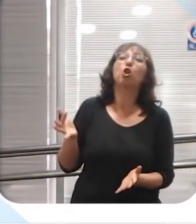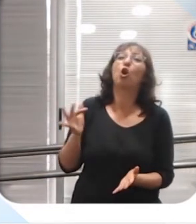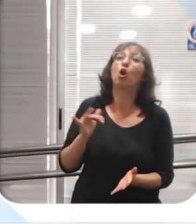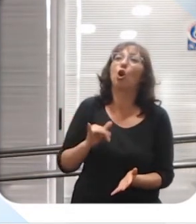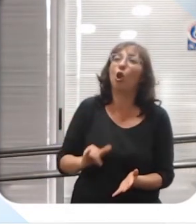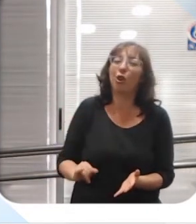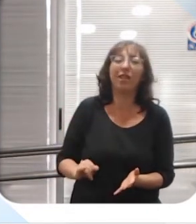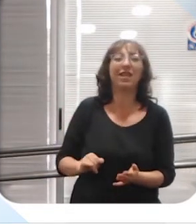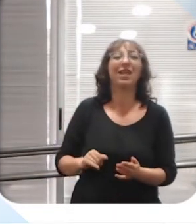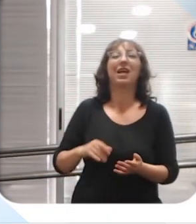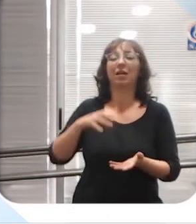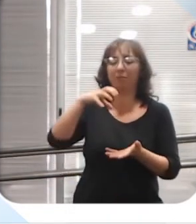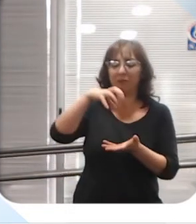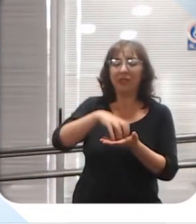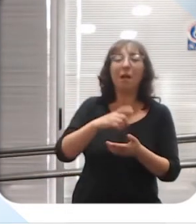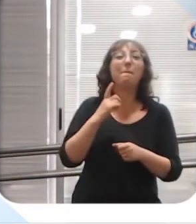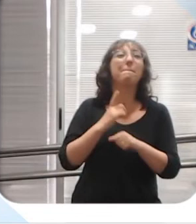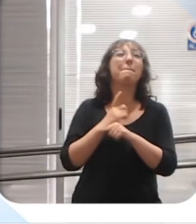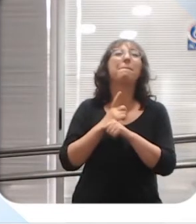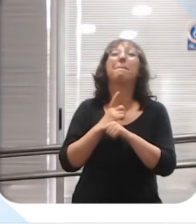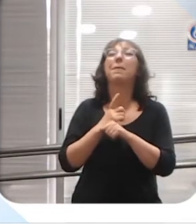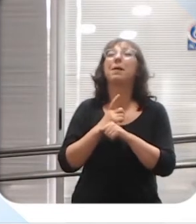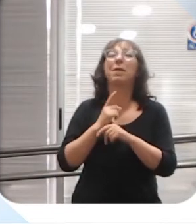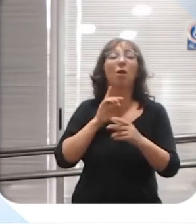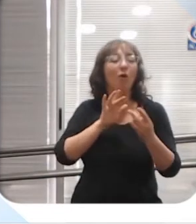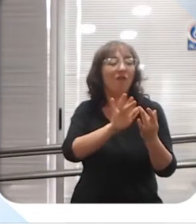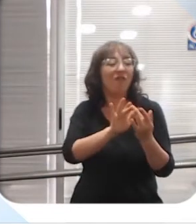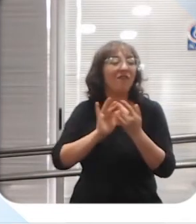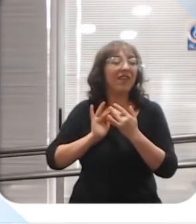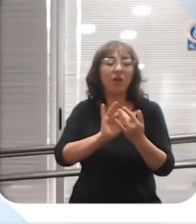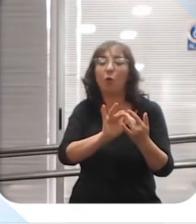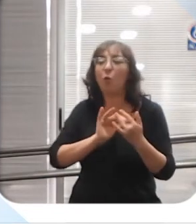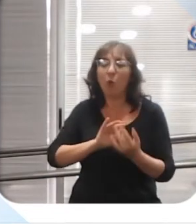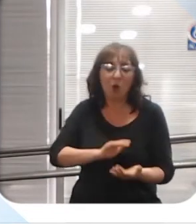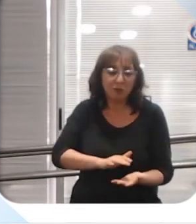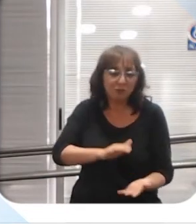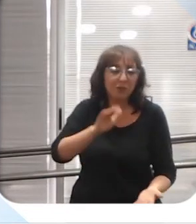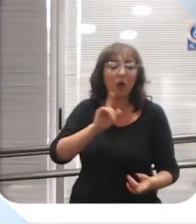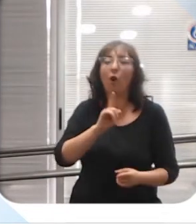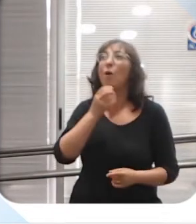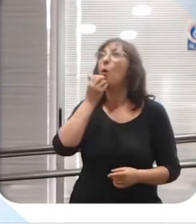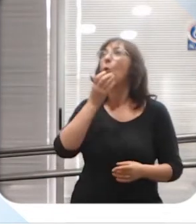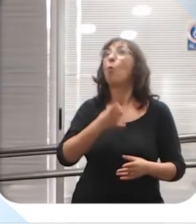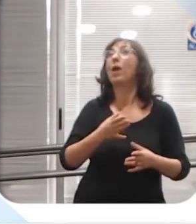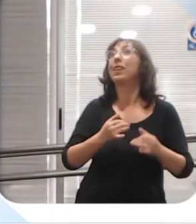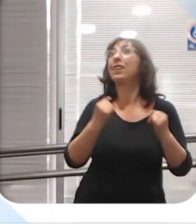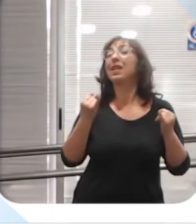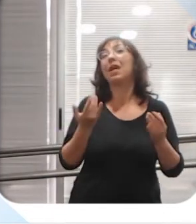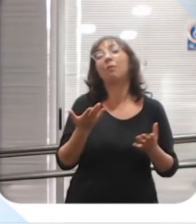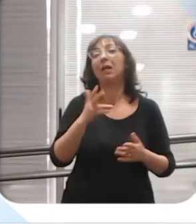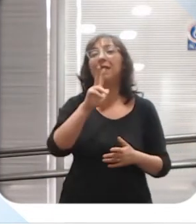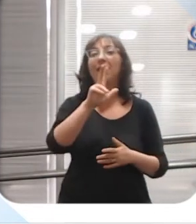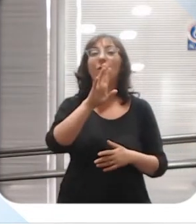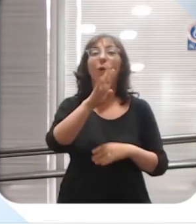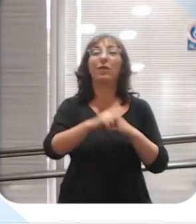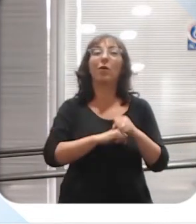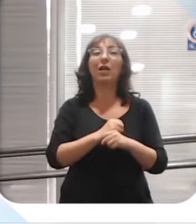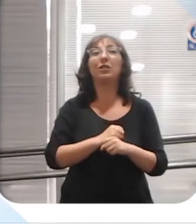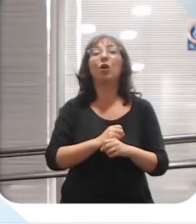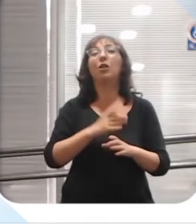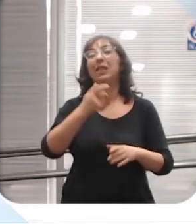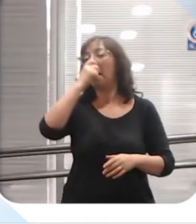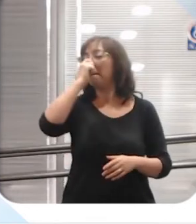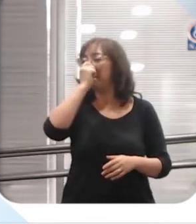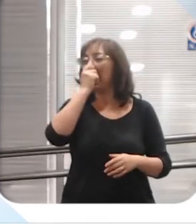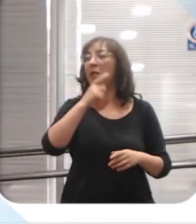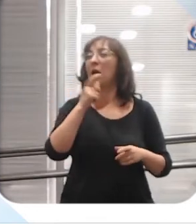el establecimiento de los primeros vínculos, y no es que un buen día, porque el niño a los 3, 4 años se masturba y la familia